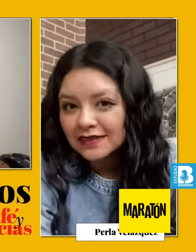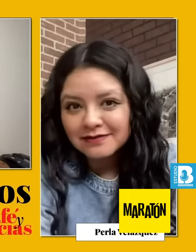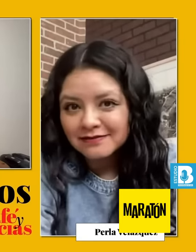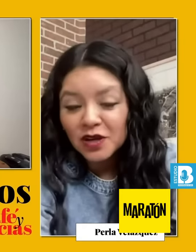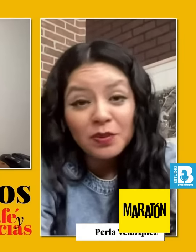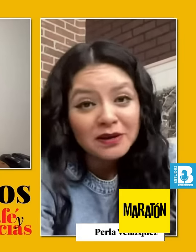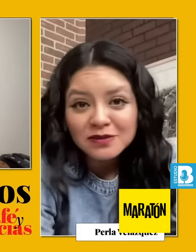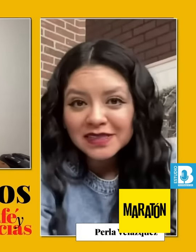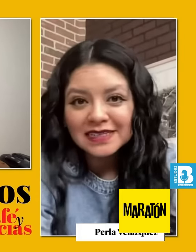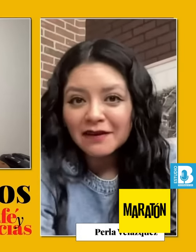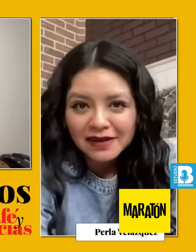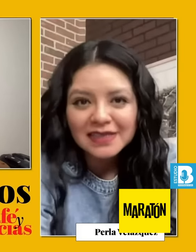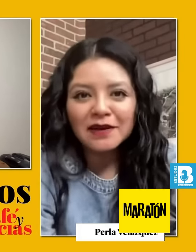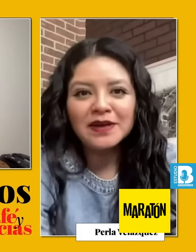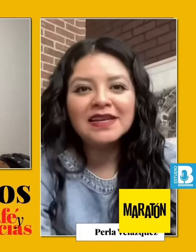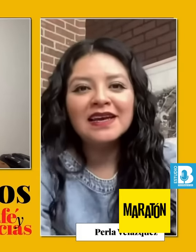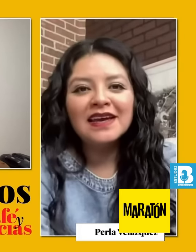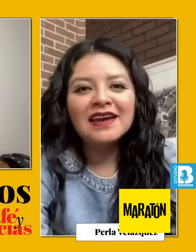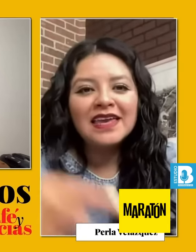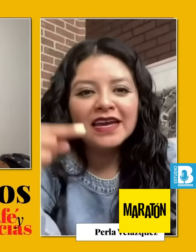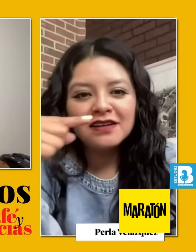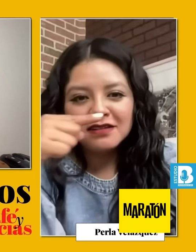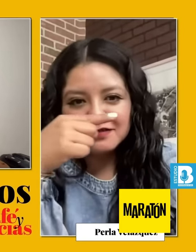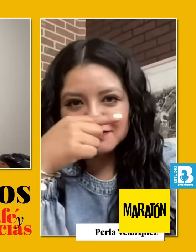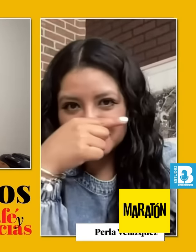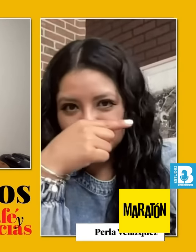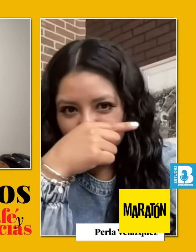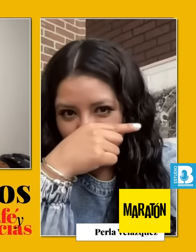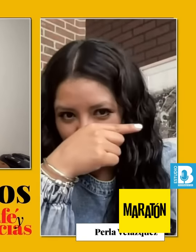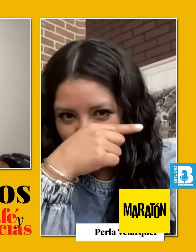pregunten no pregunten ya van a saber